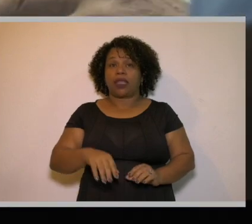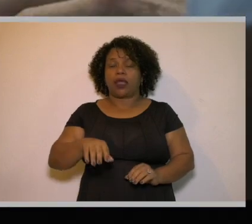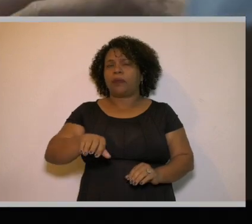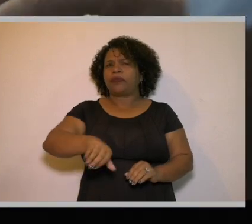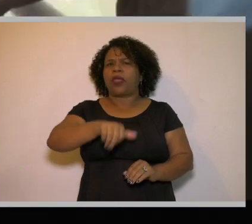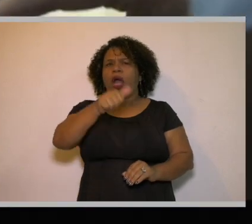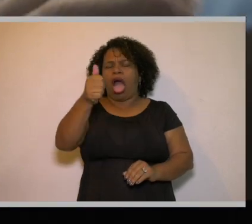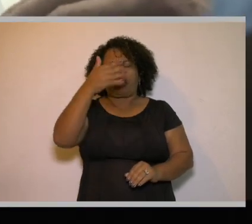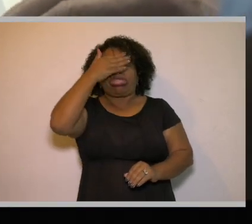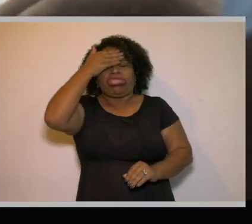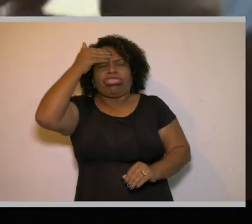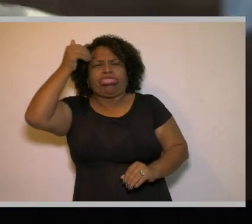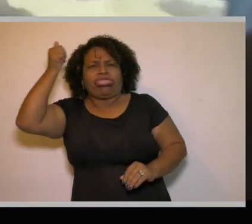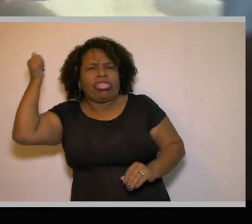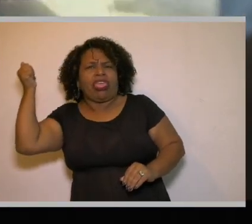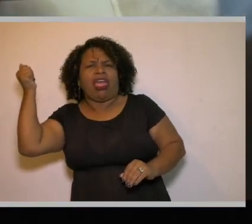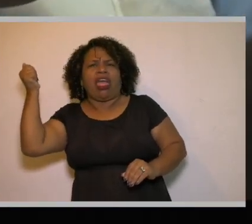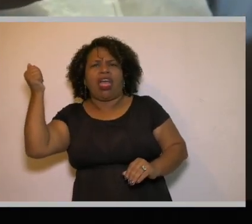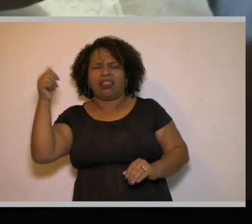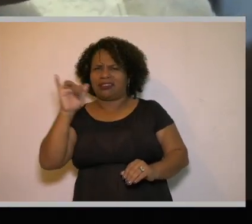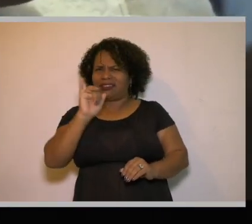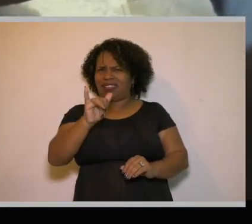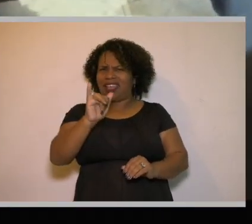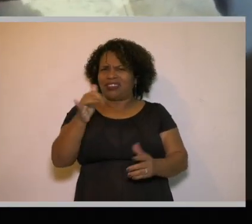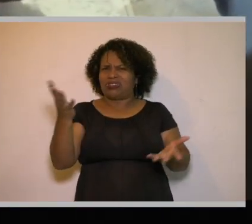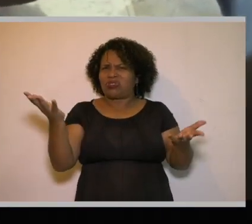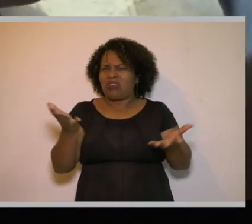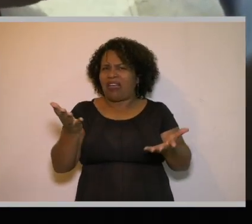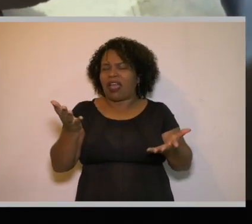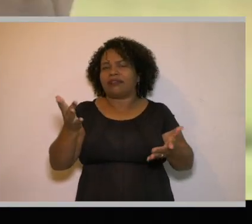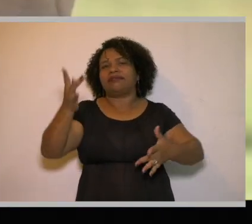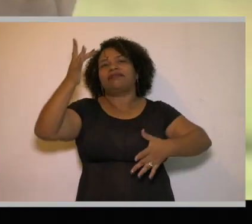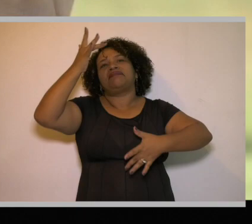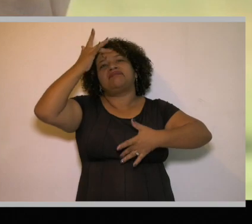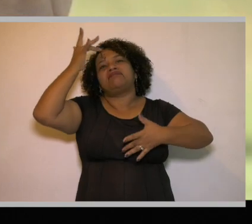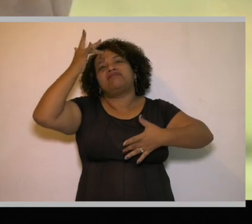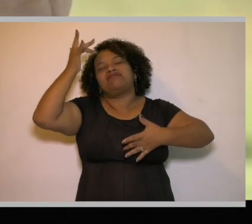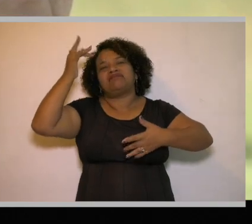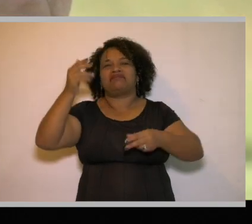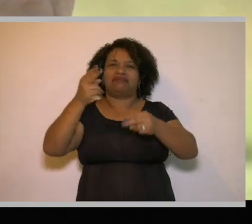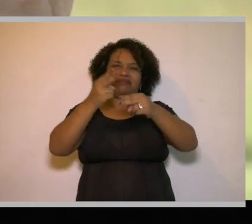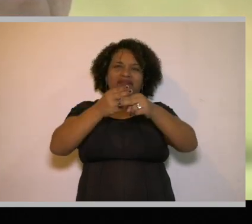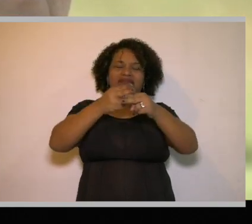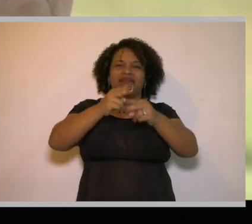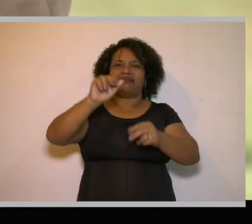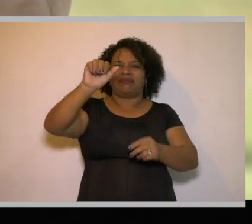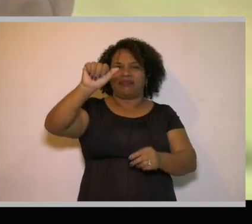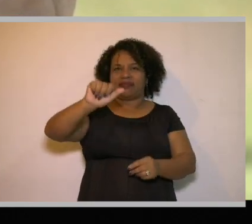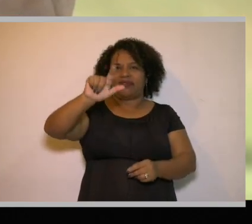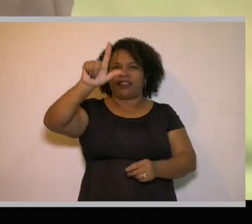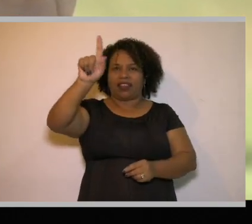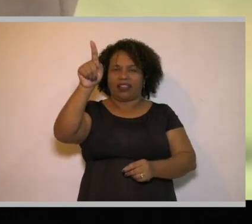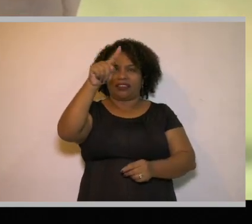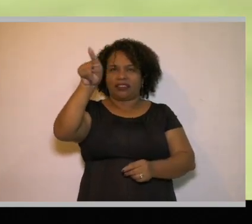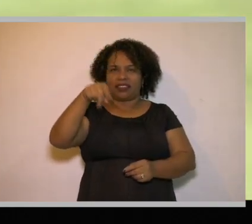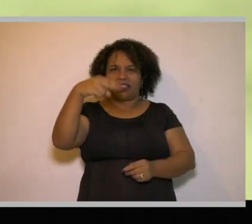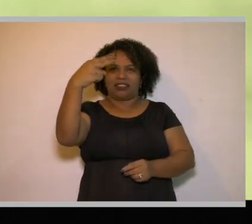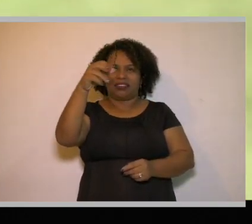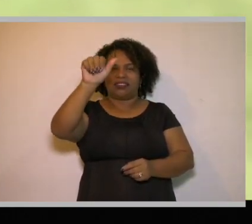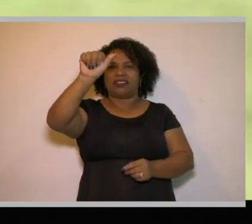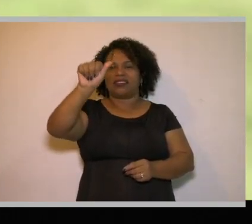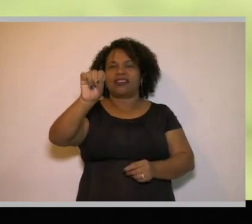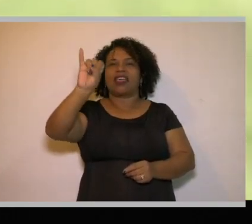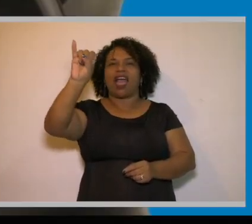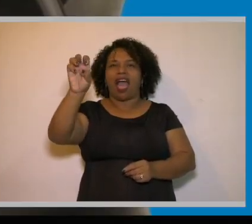Hay olvidos que ya no se pueden achacar a un despiste. No ser capaz de seguir el hilo de una conversación o guardar un objeto cotidiano y no